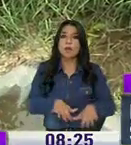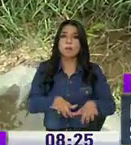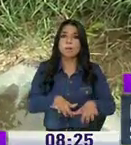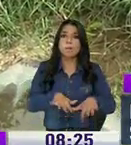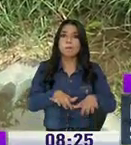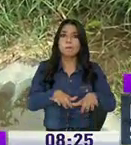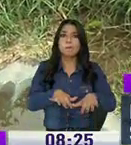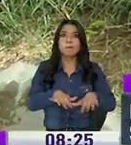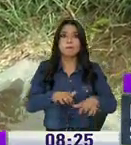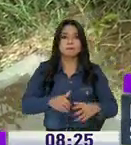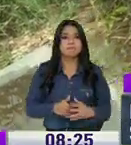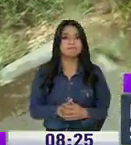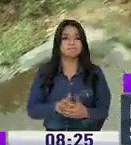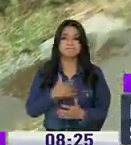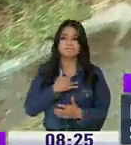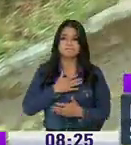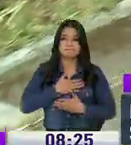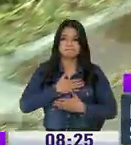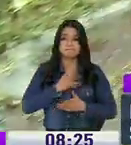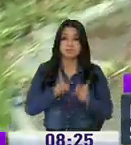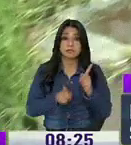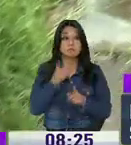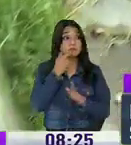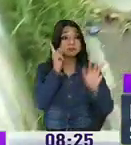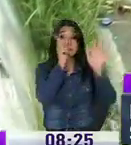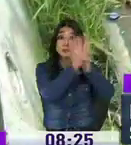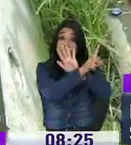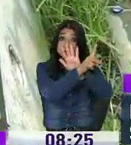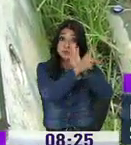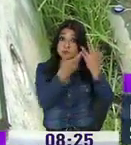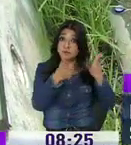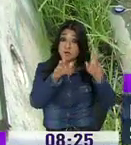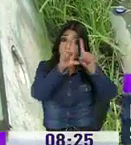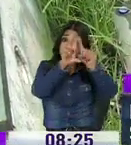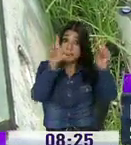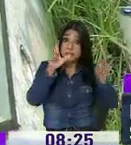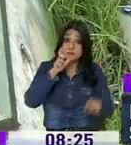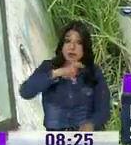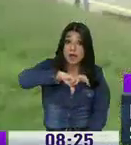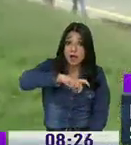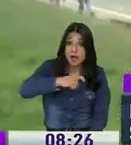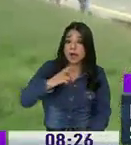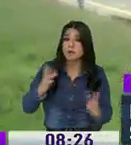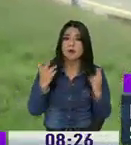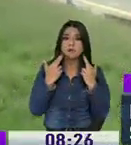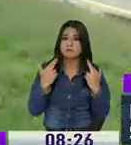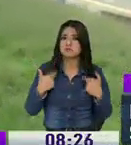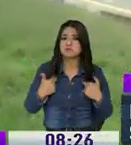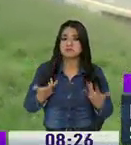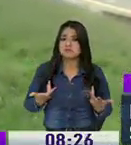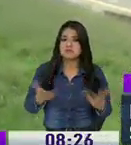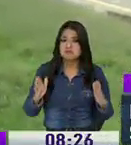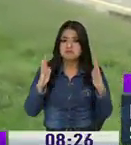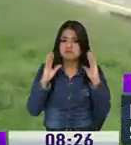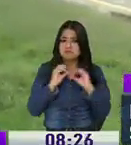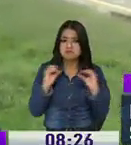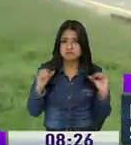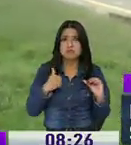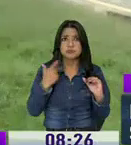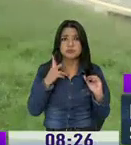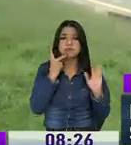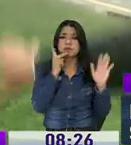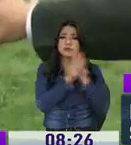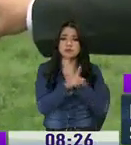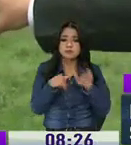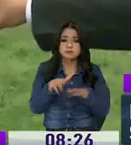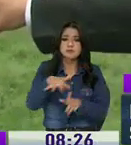se estanca más. Lamentablemente, los vecinos dicen que sus peticiones no son escuchadas. Sí, la verdad es que está un poco